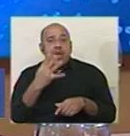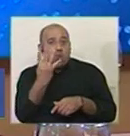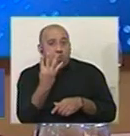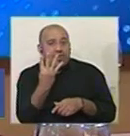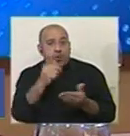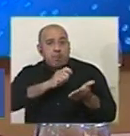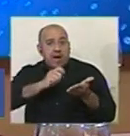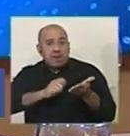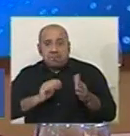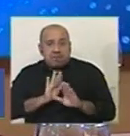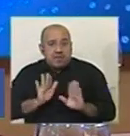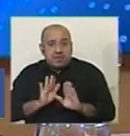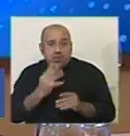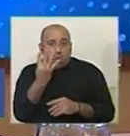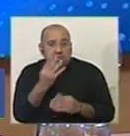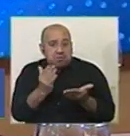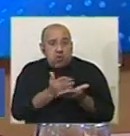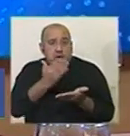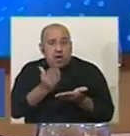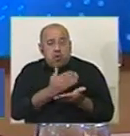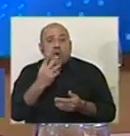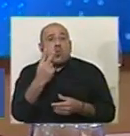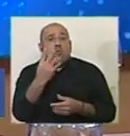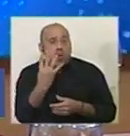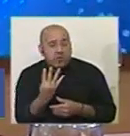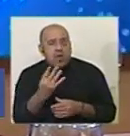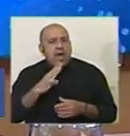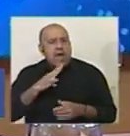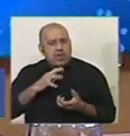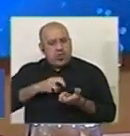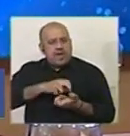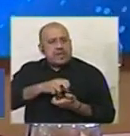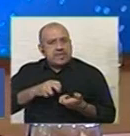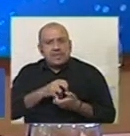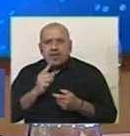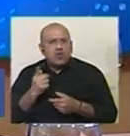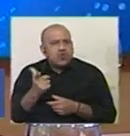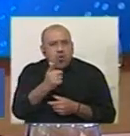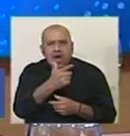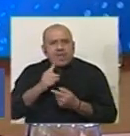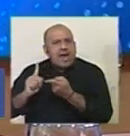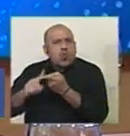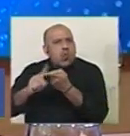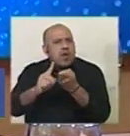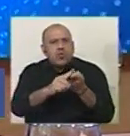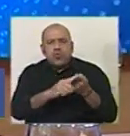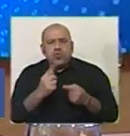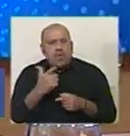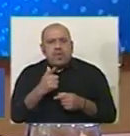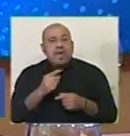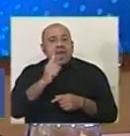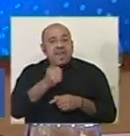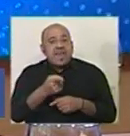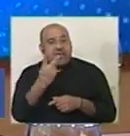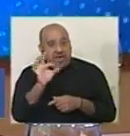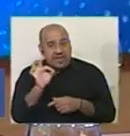cuesta poder llegar a consensos. Hay una crisis que, lo decía muy bien el informe, hay que entender, el G20 no es una institución. Uh-huh.